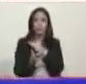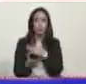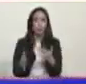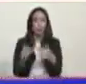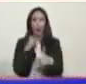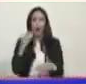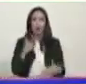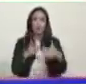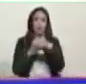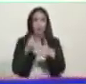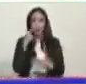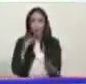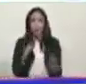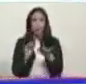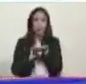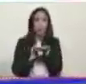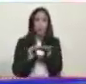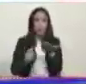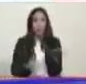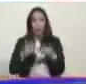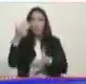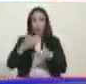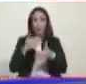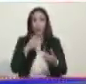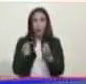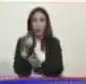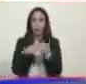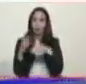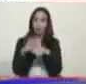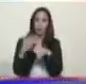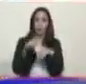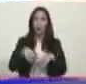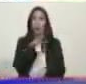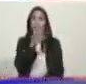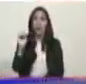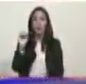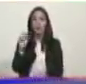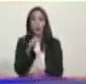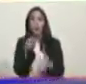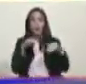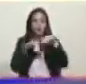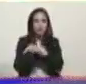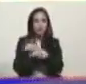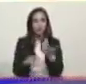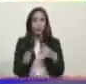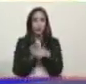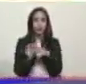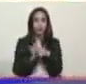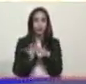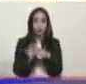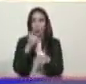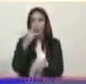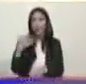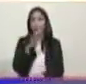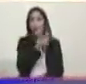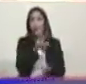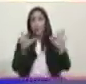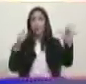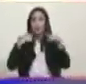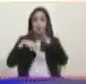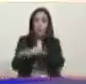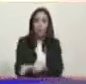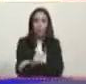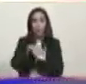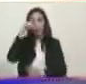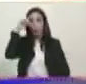económico. Y hoy podemos anunciar que ya tenemos 30 trenes operativos de los 48 que se le compraron a ellos. Y la meta es